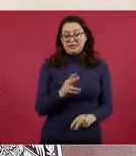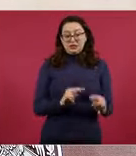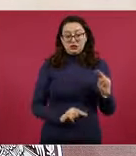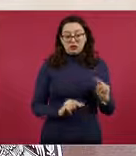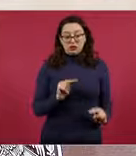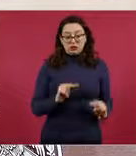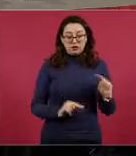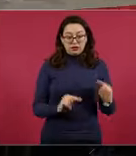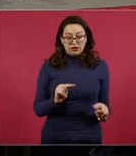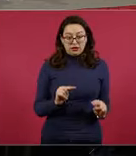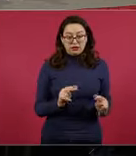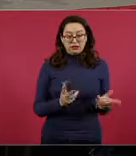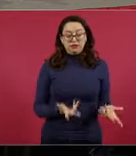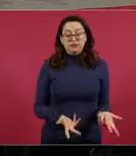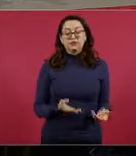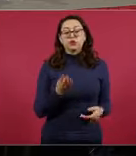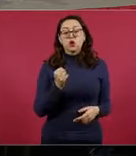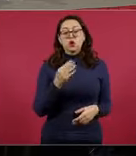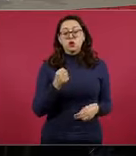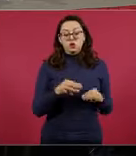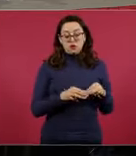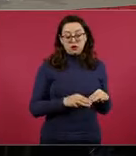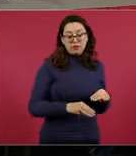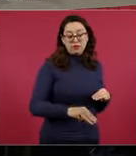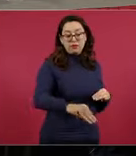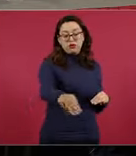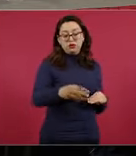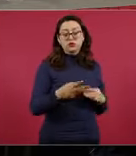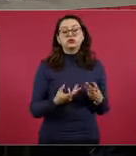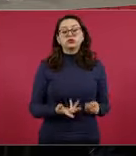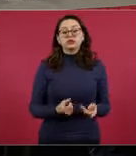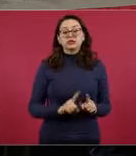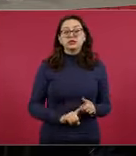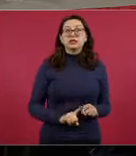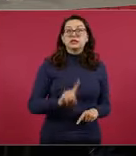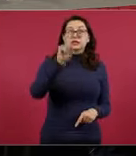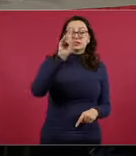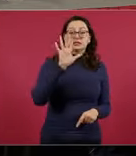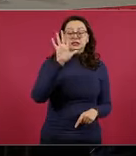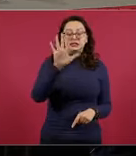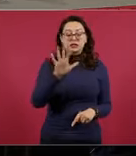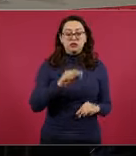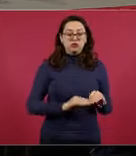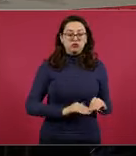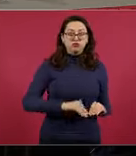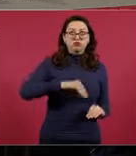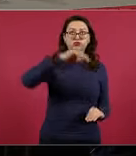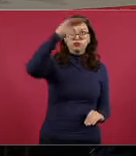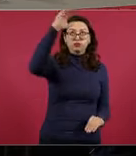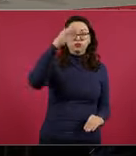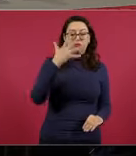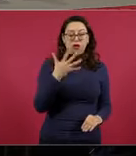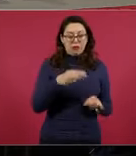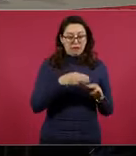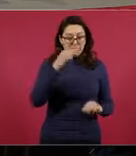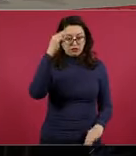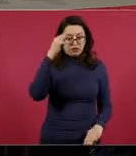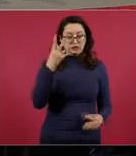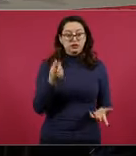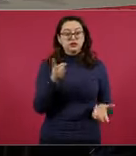Cada rack es de 9 metros de largo y ratifico 5 niveles de altura. Esto alberga o tiene la capacidad para